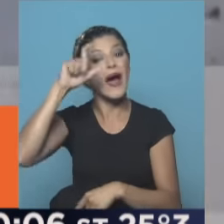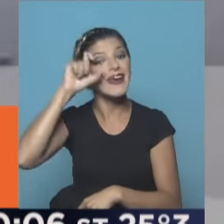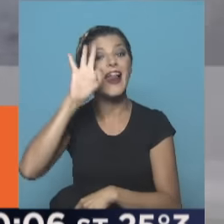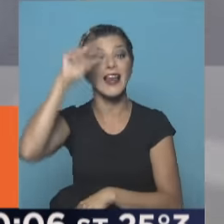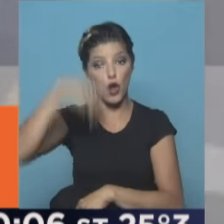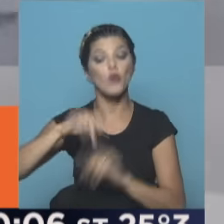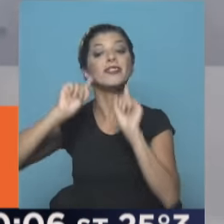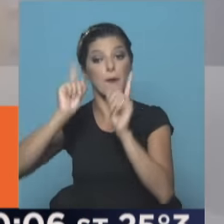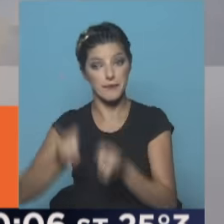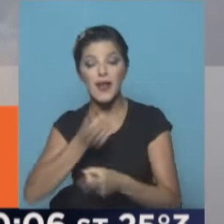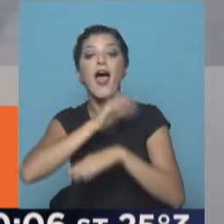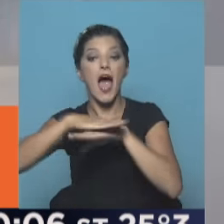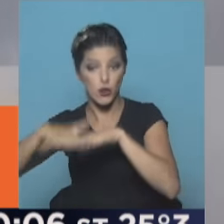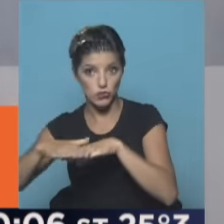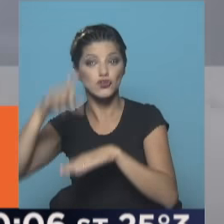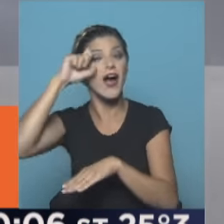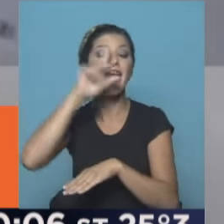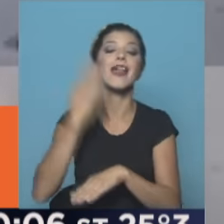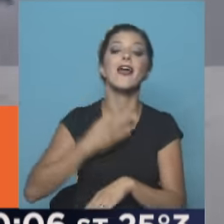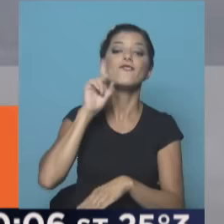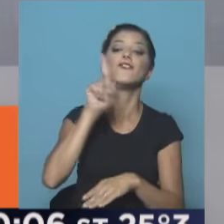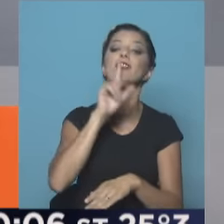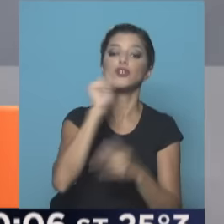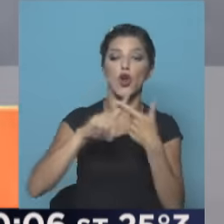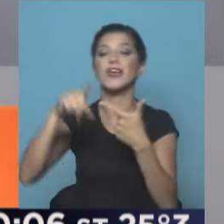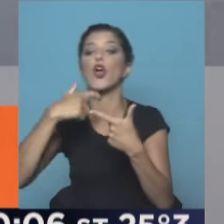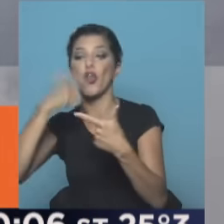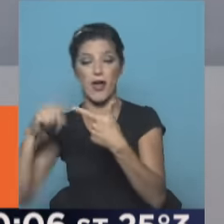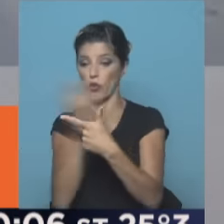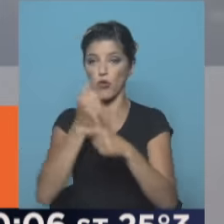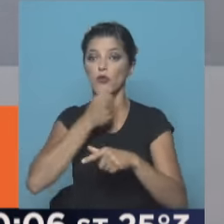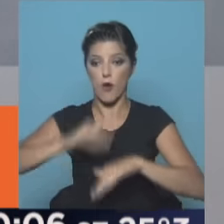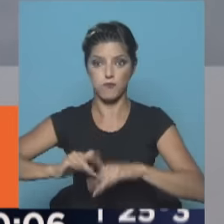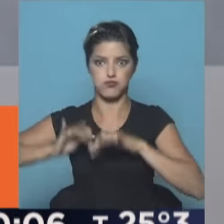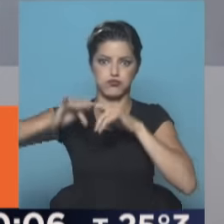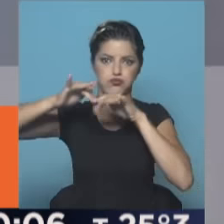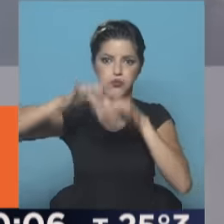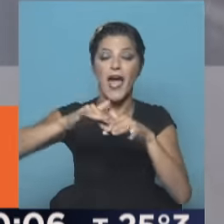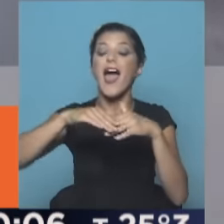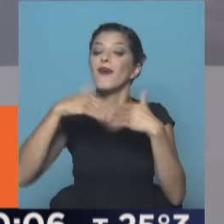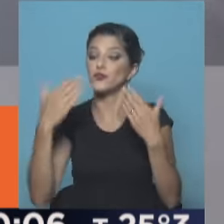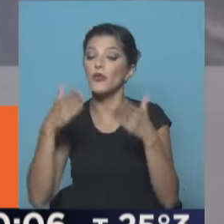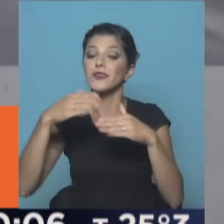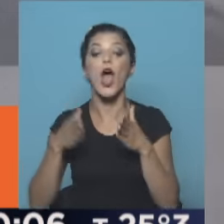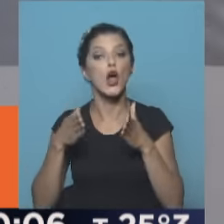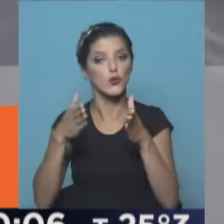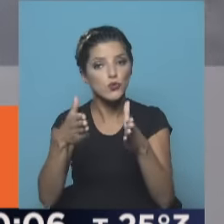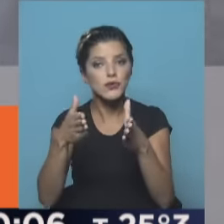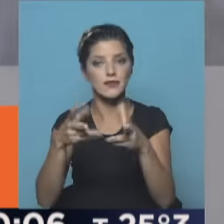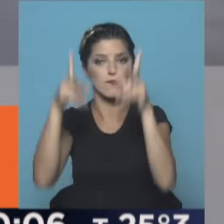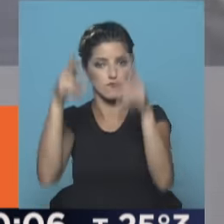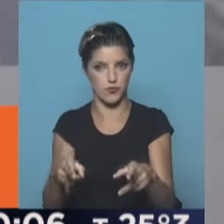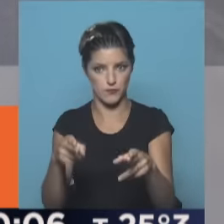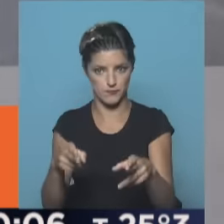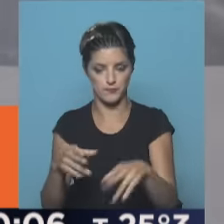la crecida de los arroyos El Filtro y El Colorado, por lo que la ruta quedó cortada por la acumulación de sedimentos y